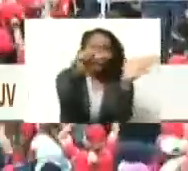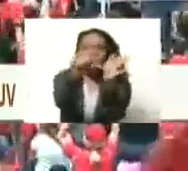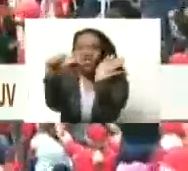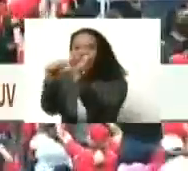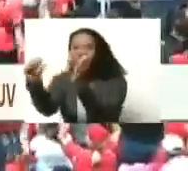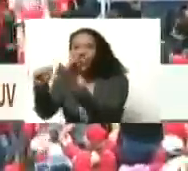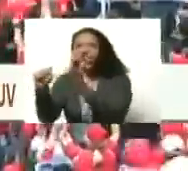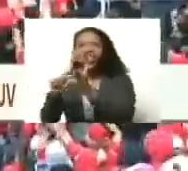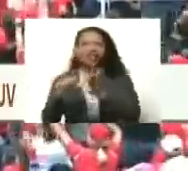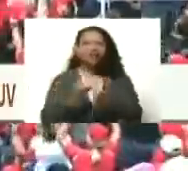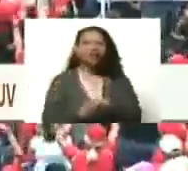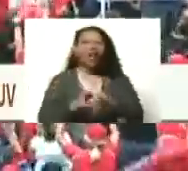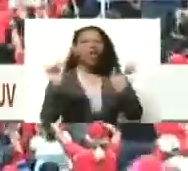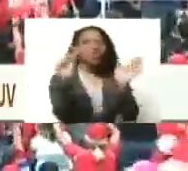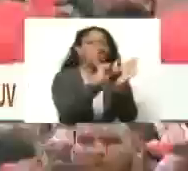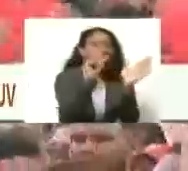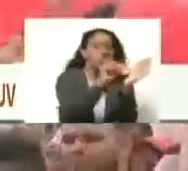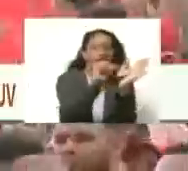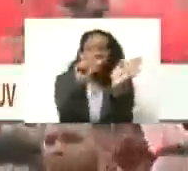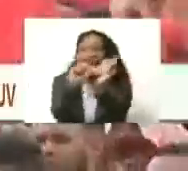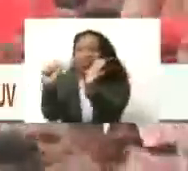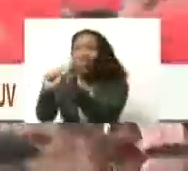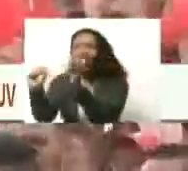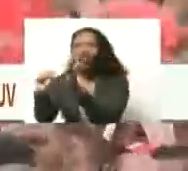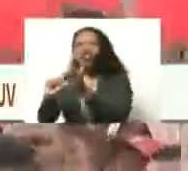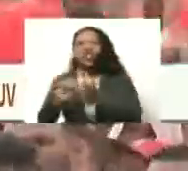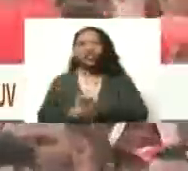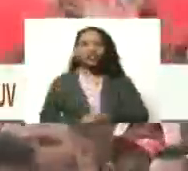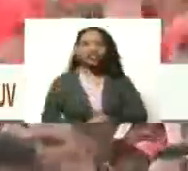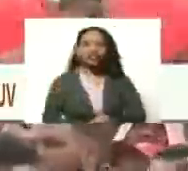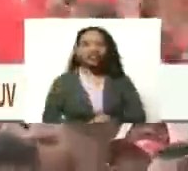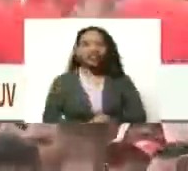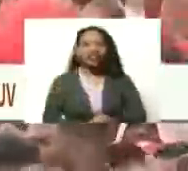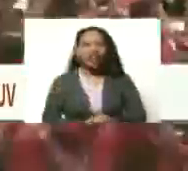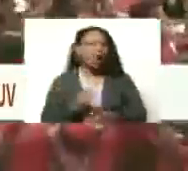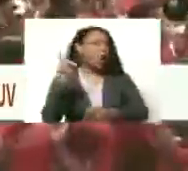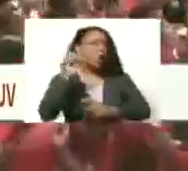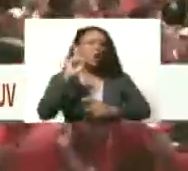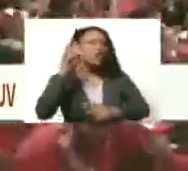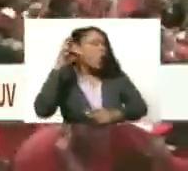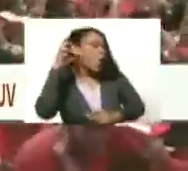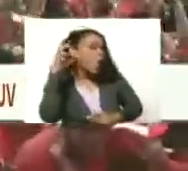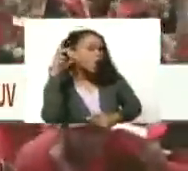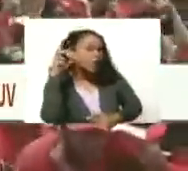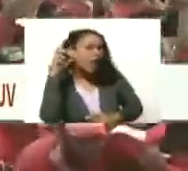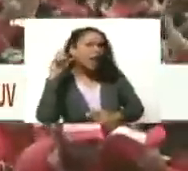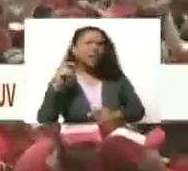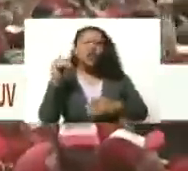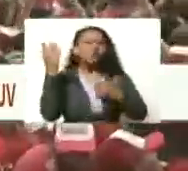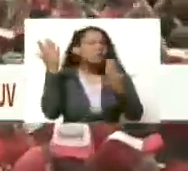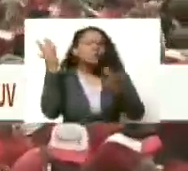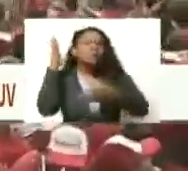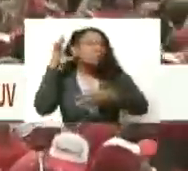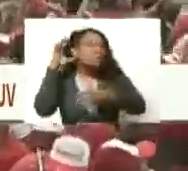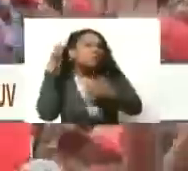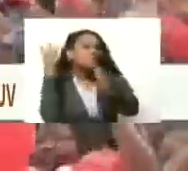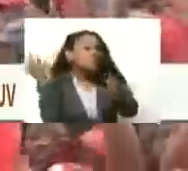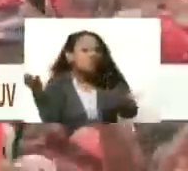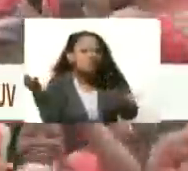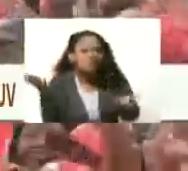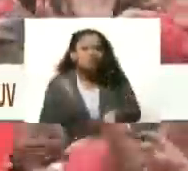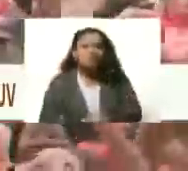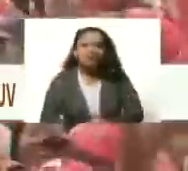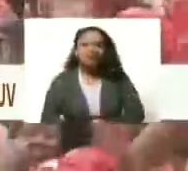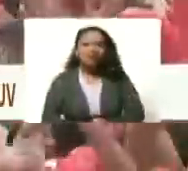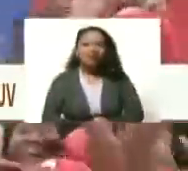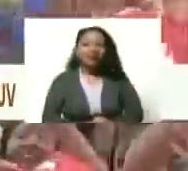dónde, dónde? ¿Dónde, dónde, dónde, dónde? ¡No se oye! ¡No se oye!